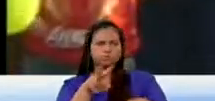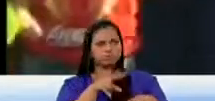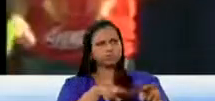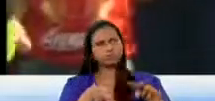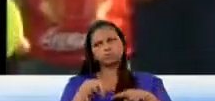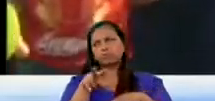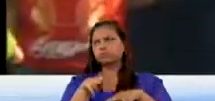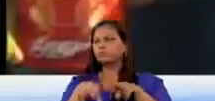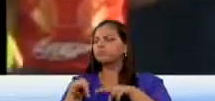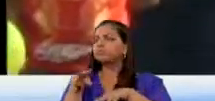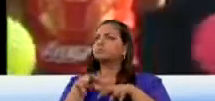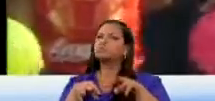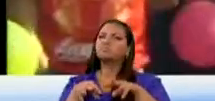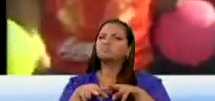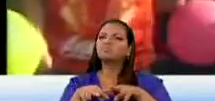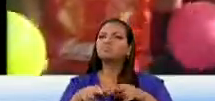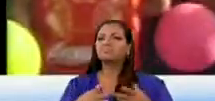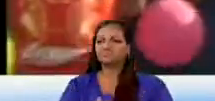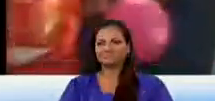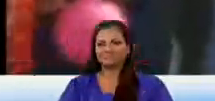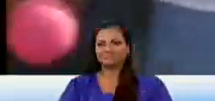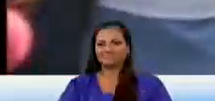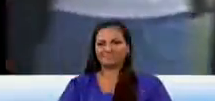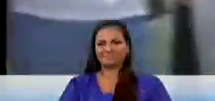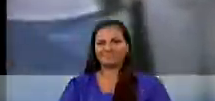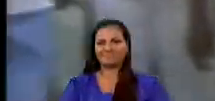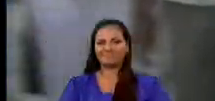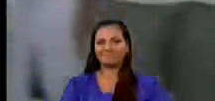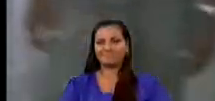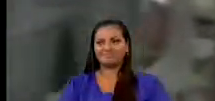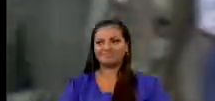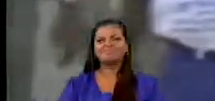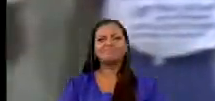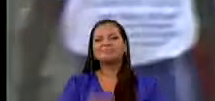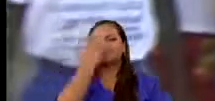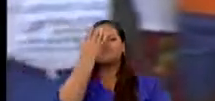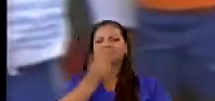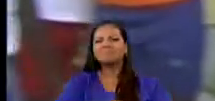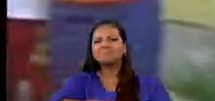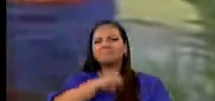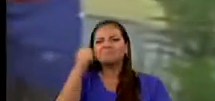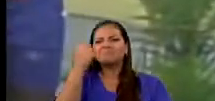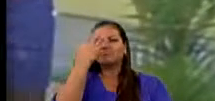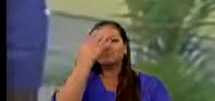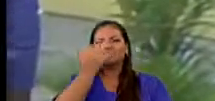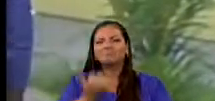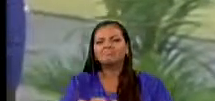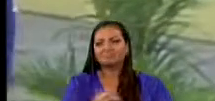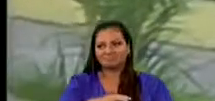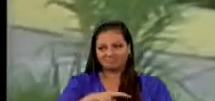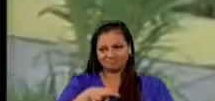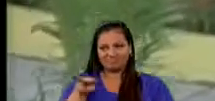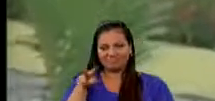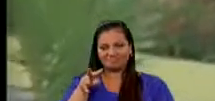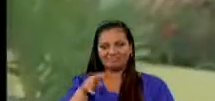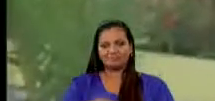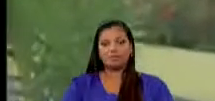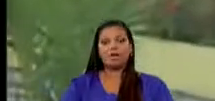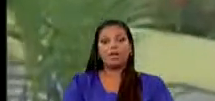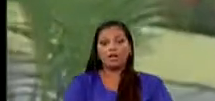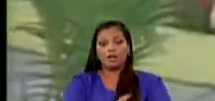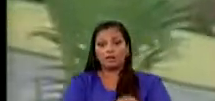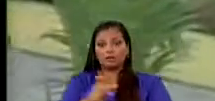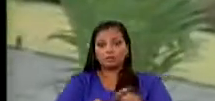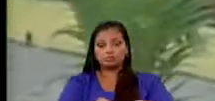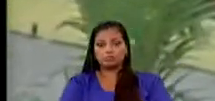muchos aspectos. Quiero mostrarles, porque los televidentes digan por qué ganó, porque este es uno de los ganadores. Miren ustedes, ellos de su bolsillo salió